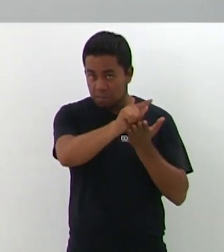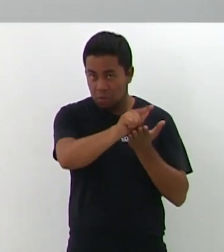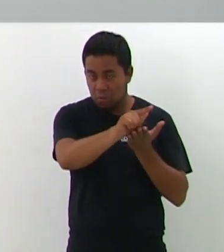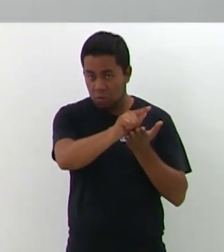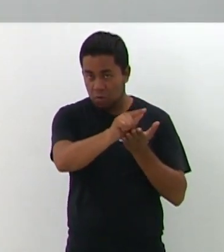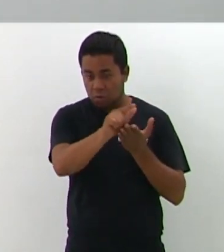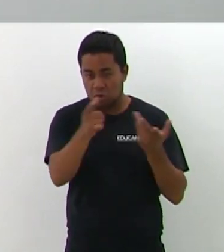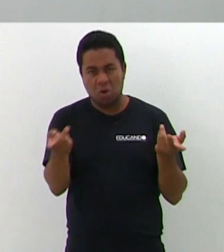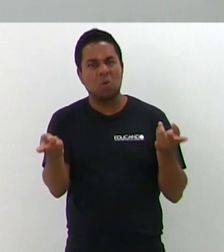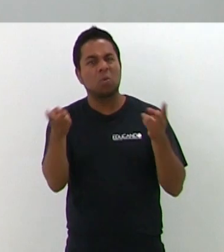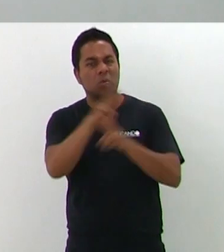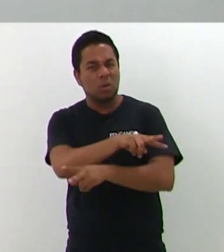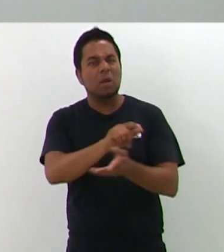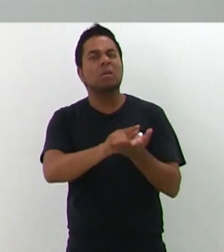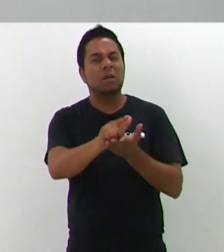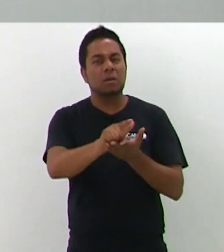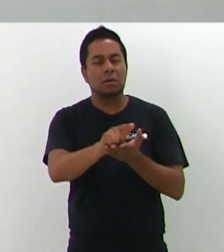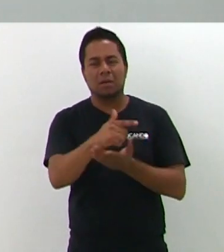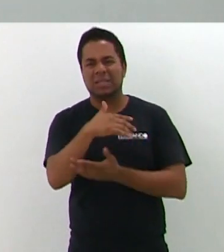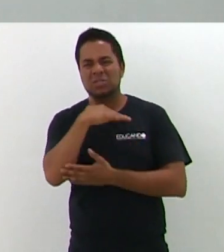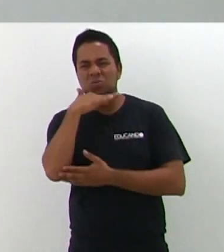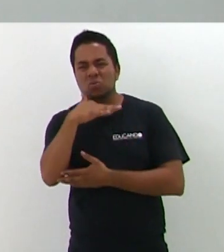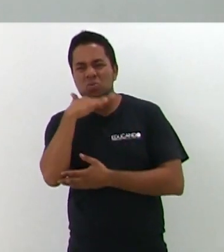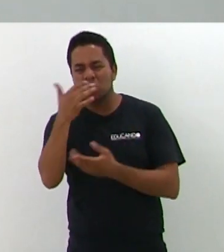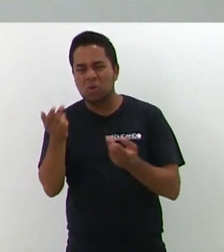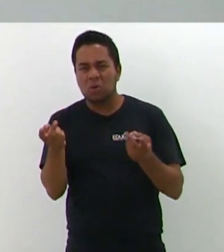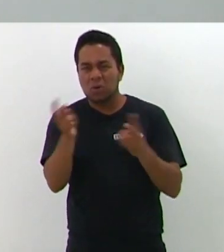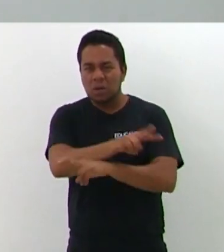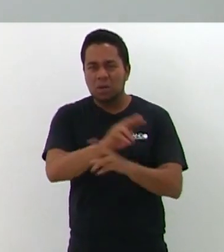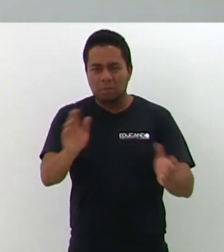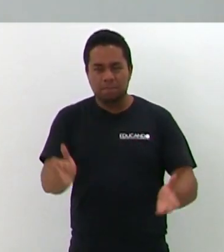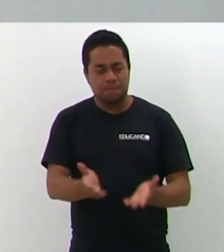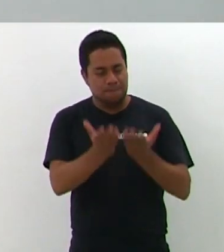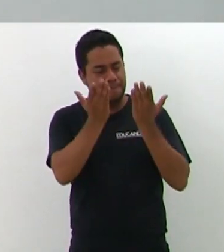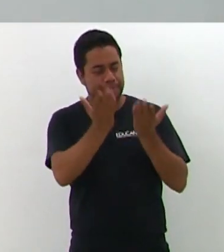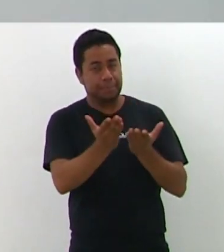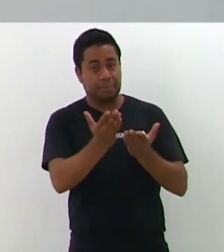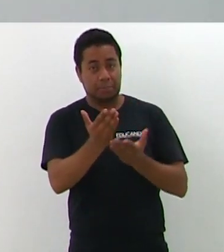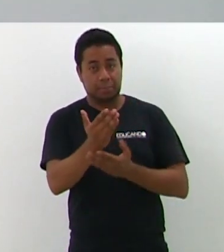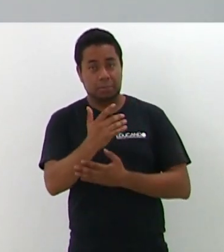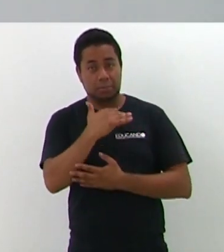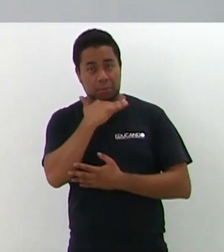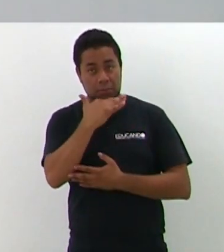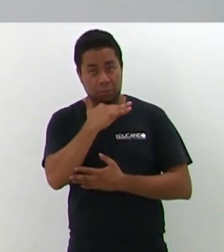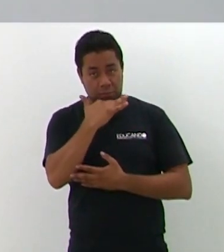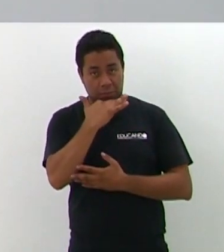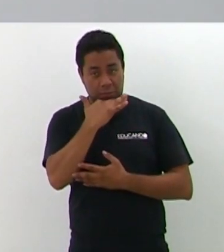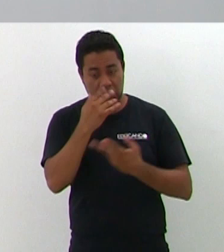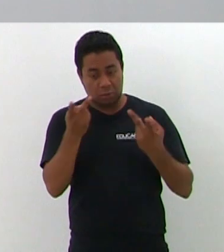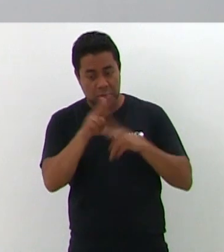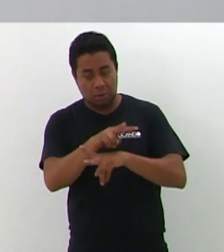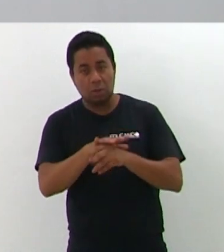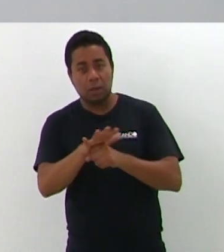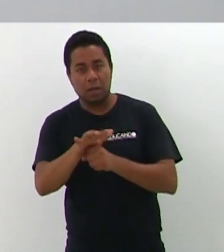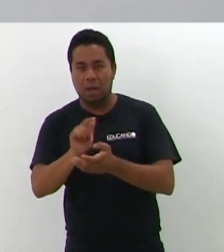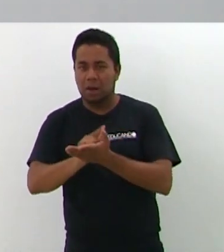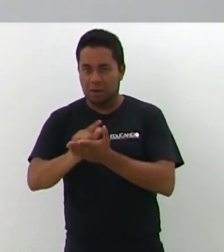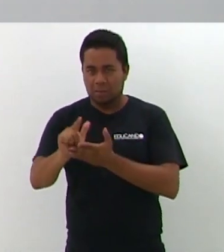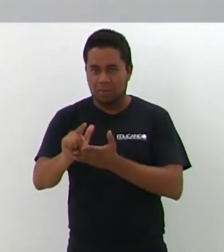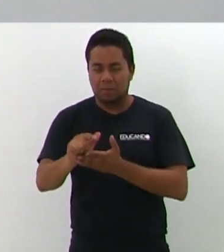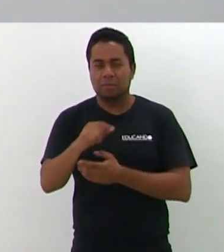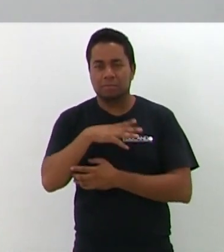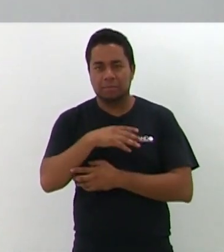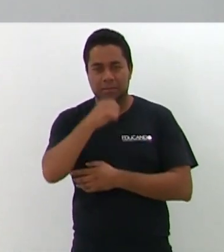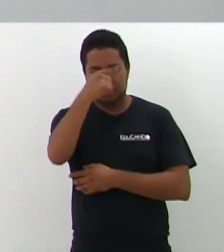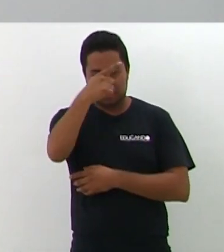limpio. Lo contrario de limpio es sucio. Y lo contrario de sucio es limpio.